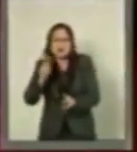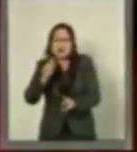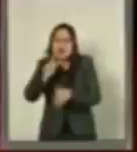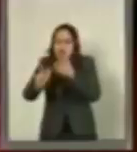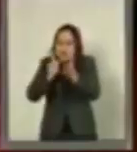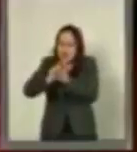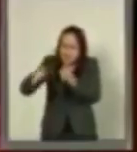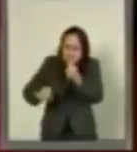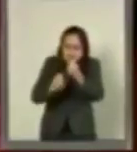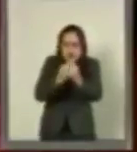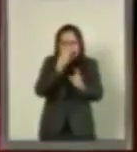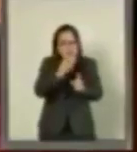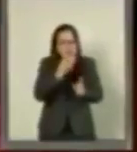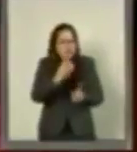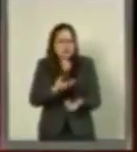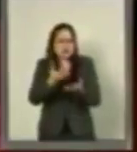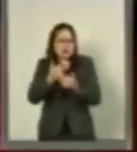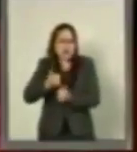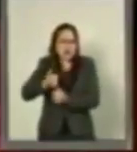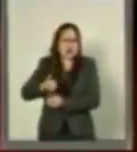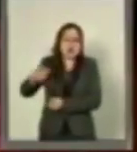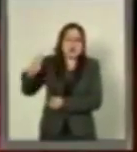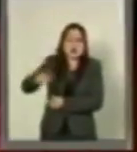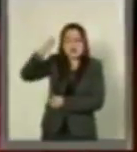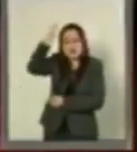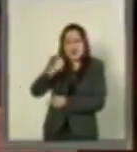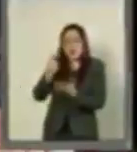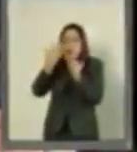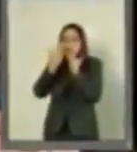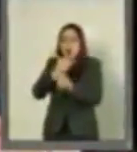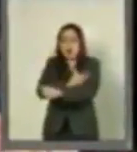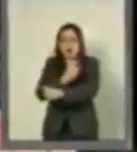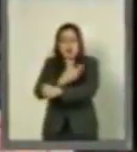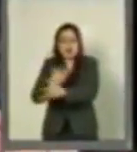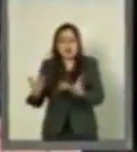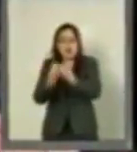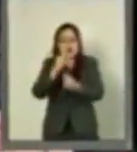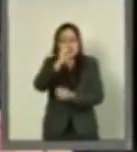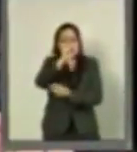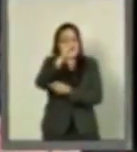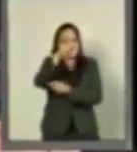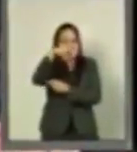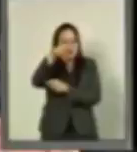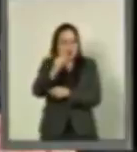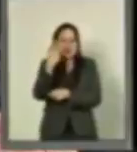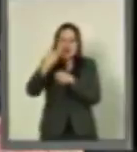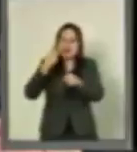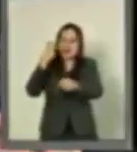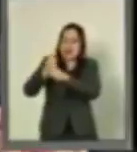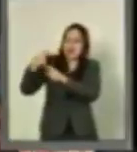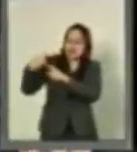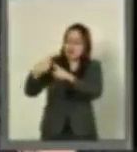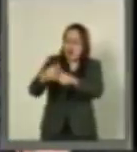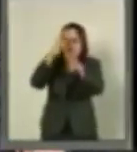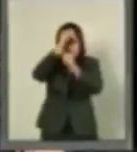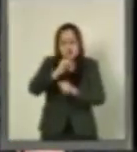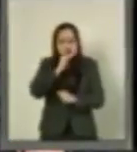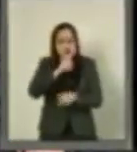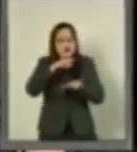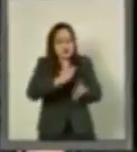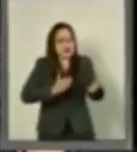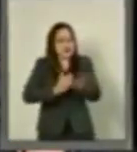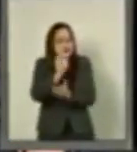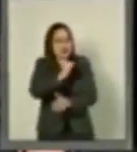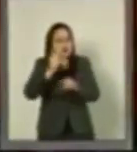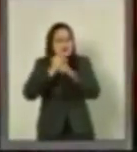señor secretario. Sinaloa no tiene convenio de coordinación con la defensa desde hace 3 años. El único que existe de acuerdo a acceso a la información